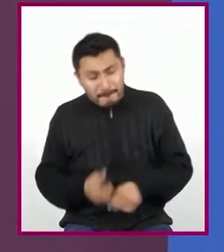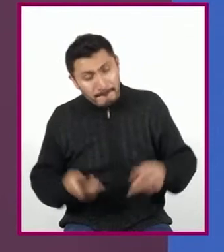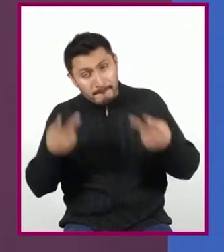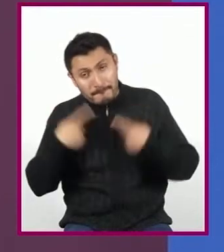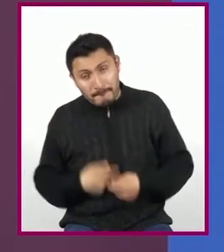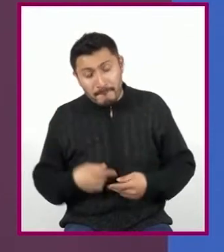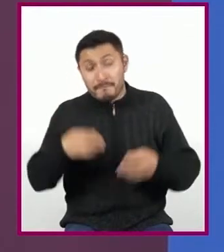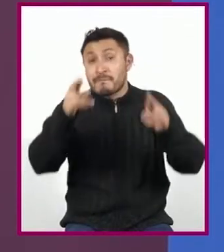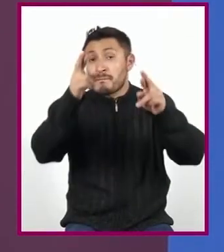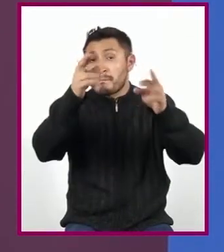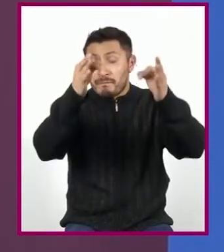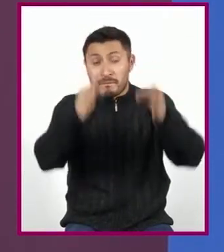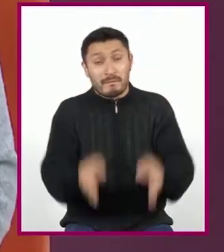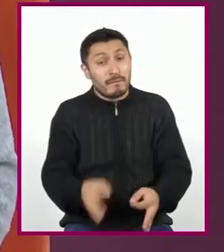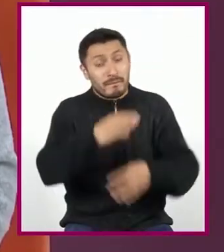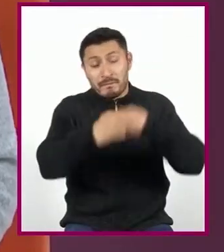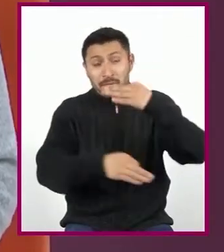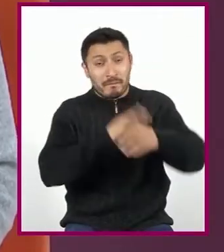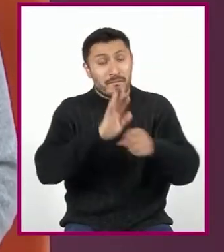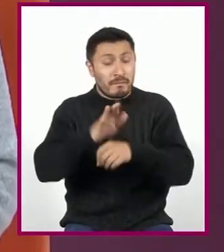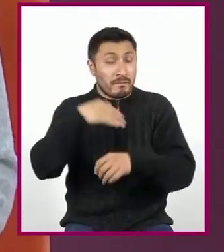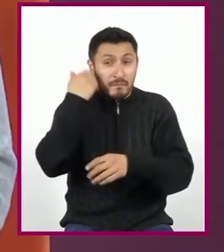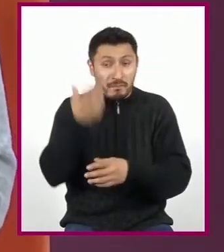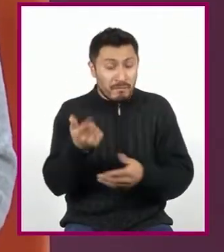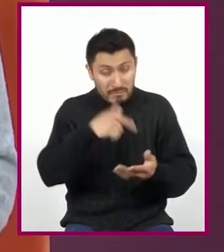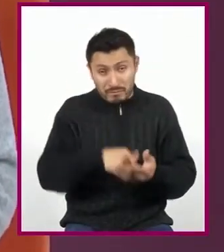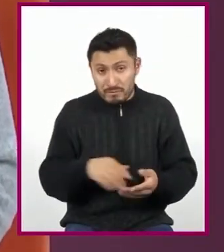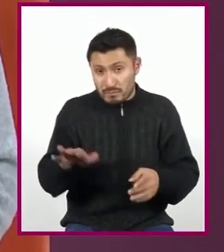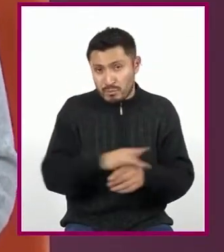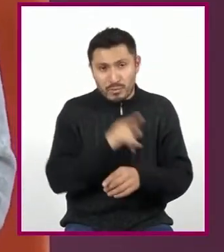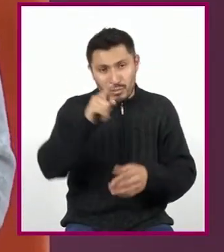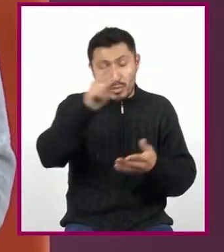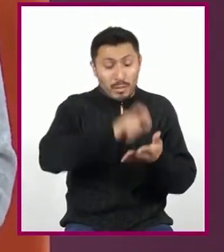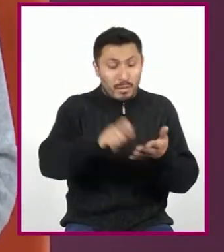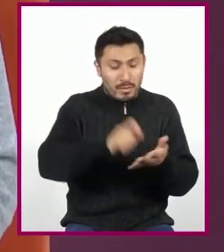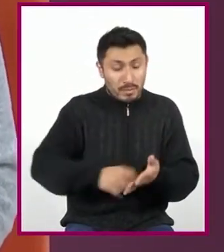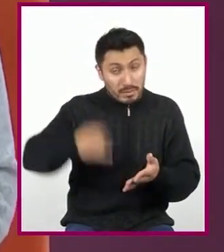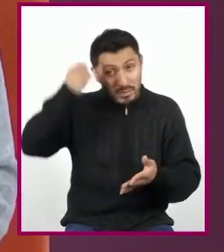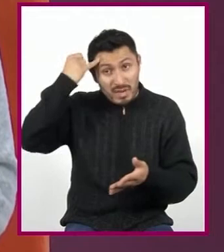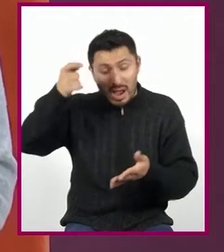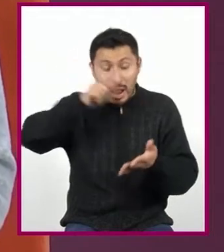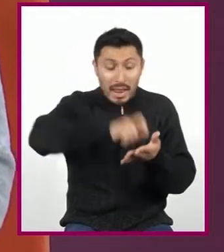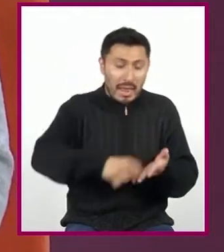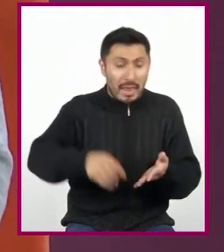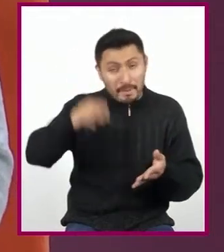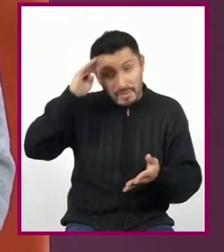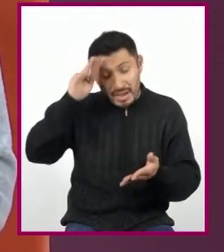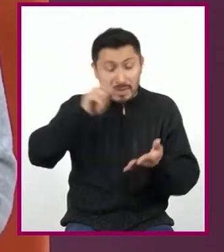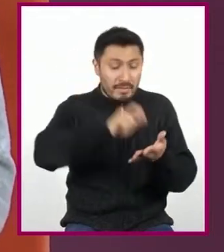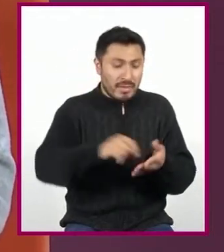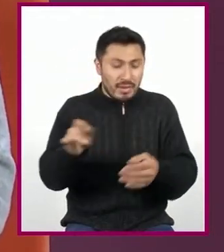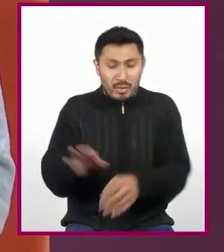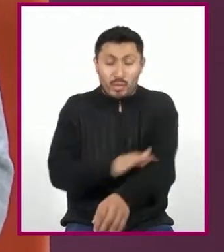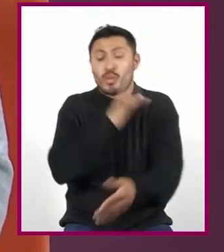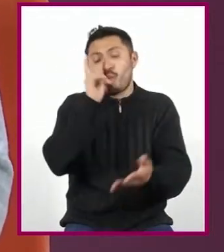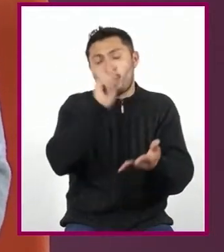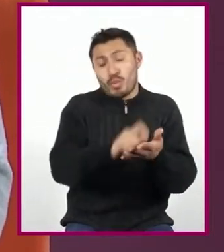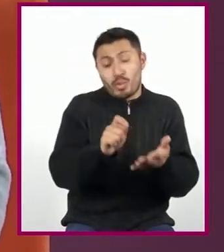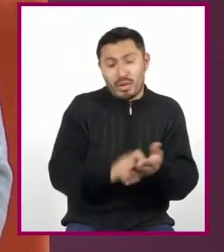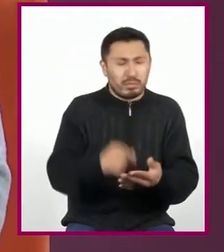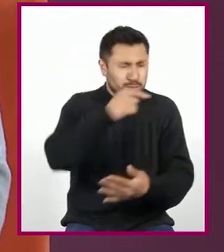textos. Para cerrar esta plática, me gustaría preguntarte, ¿qué significa para ti escribir? ¿Qué te